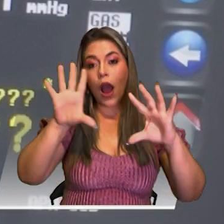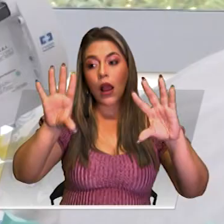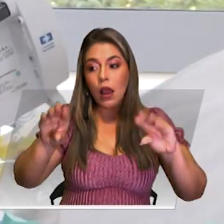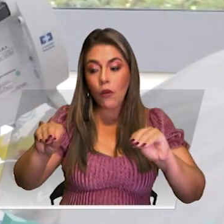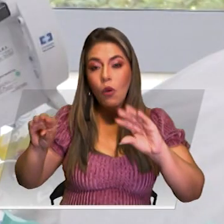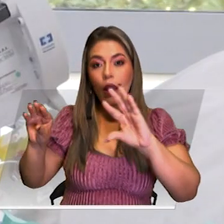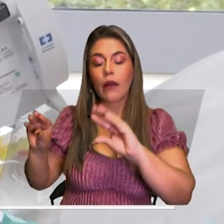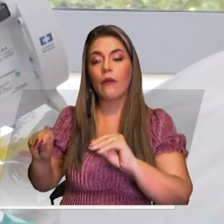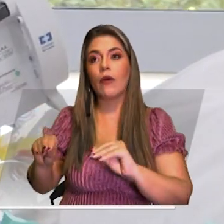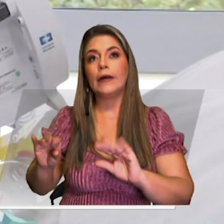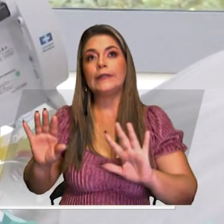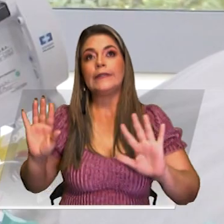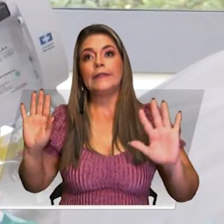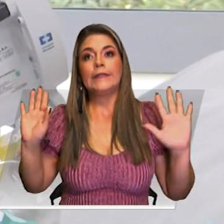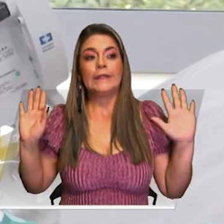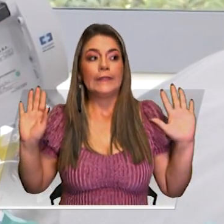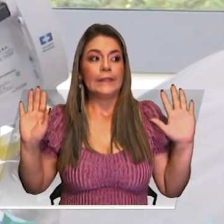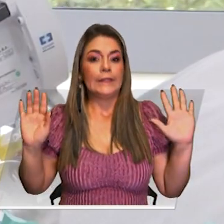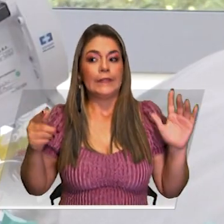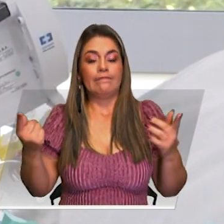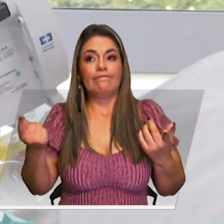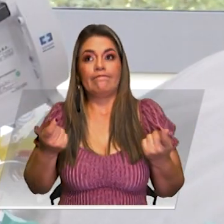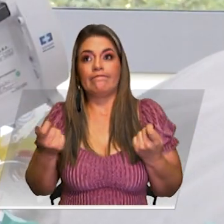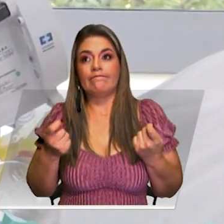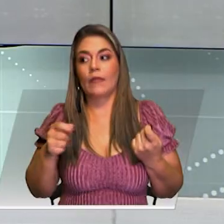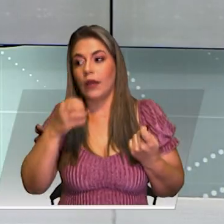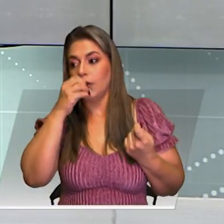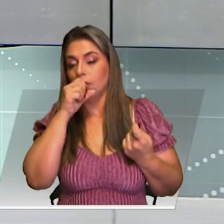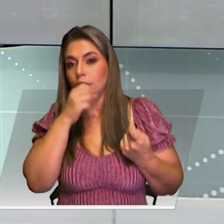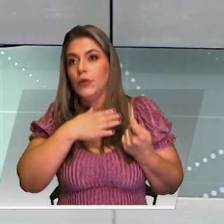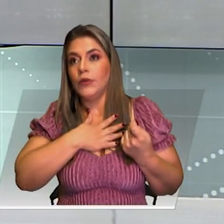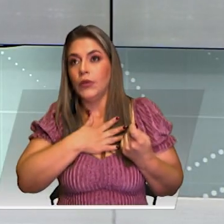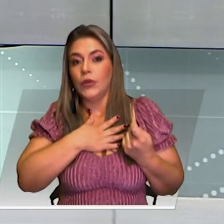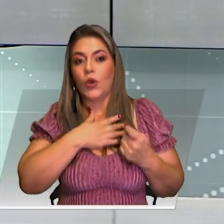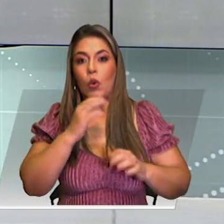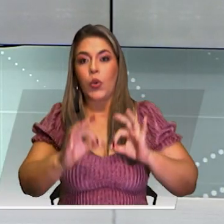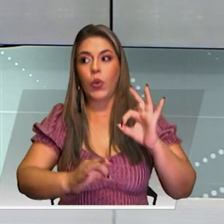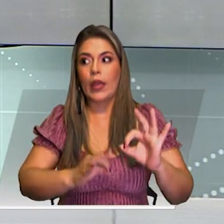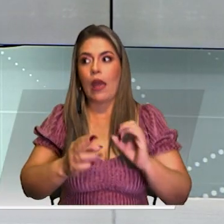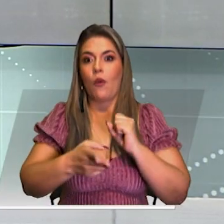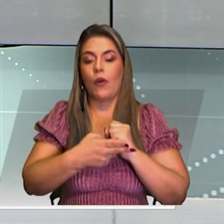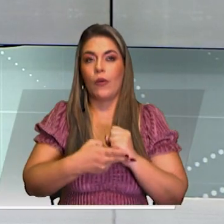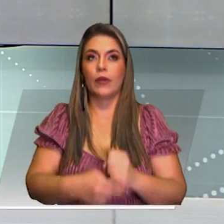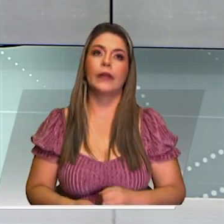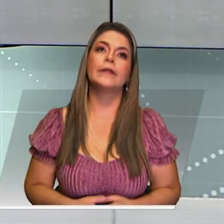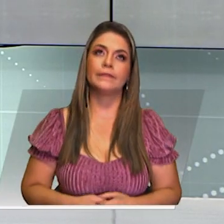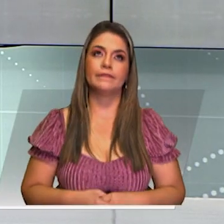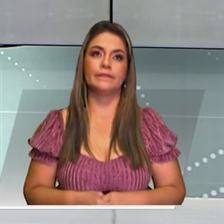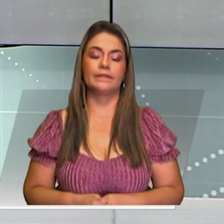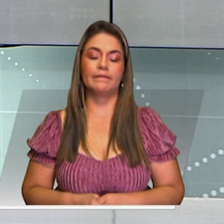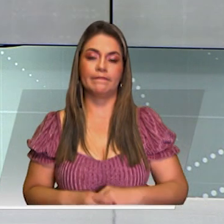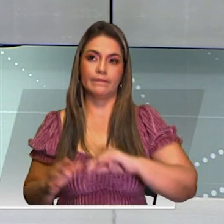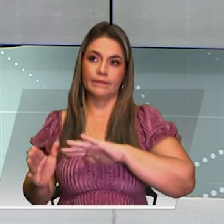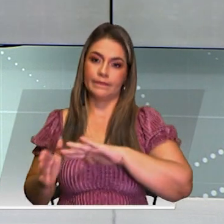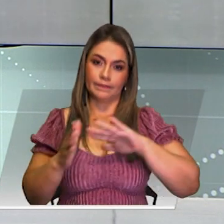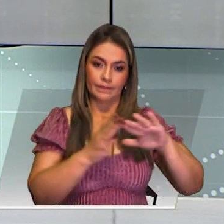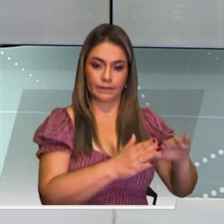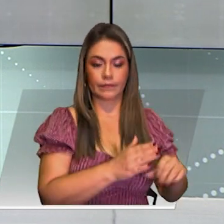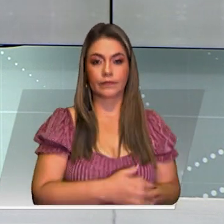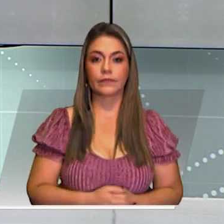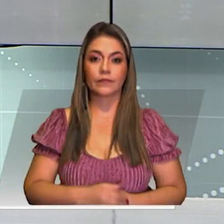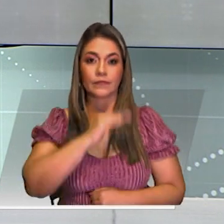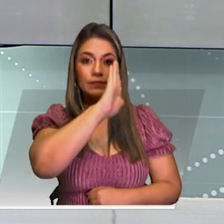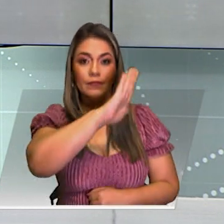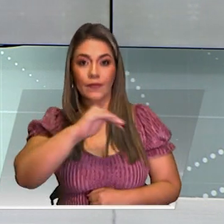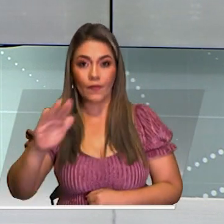iniciar campañas de uso eficiente entre los pacientes. Seguimos revisando este tema. En Antioquia hay unos 70.000 pacientes